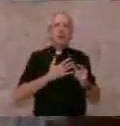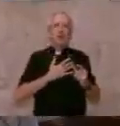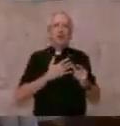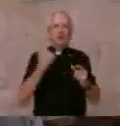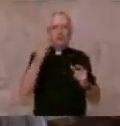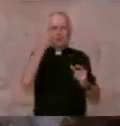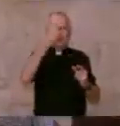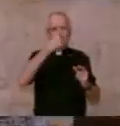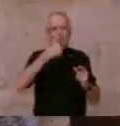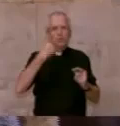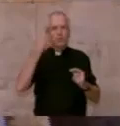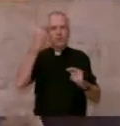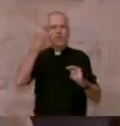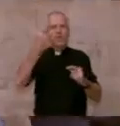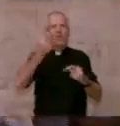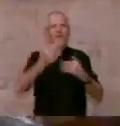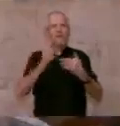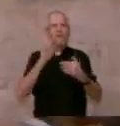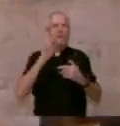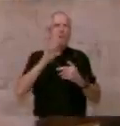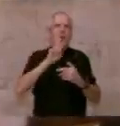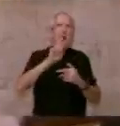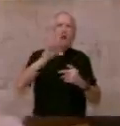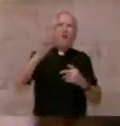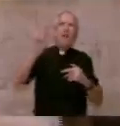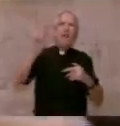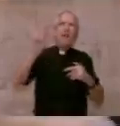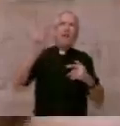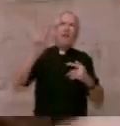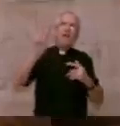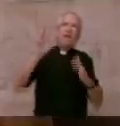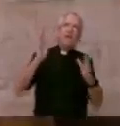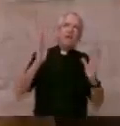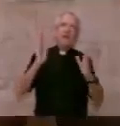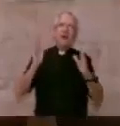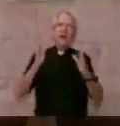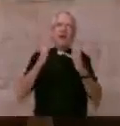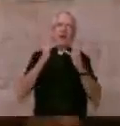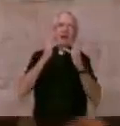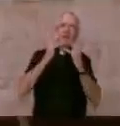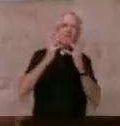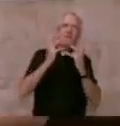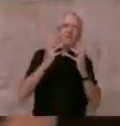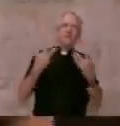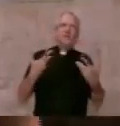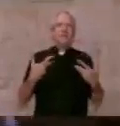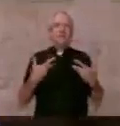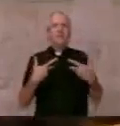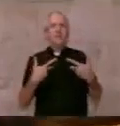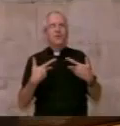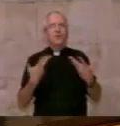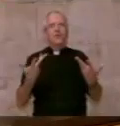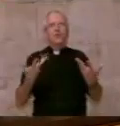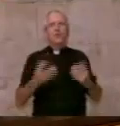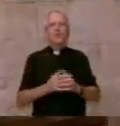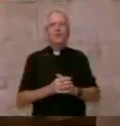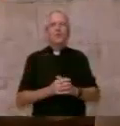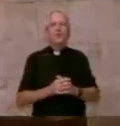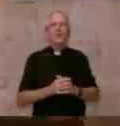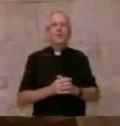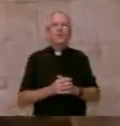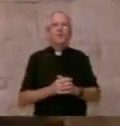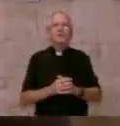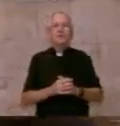basílica visigótica y durante la expansión sarracena una mezquita. Después de la conquista cristiana,